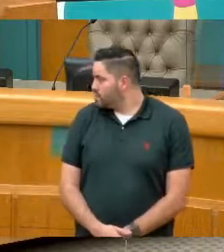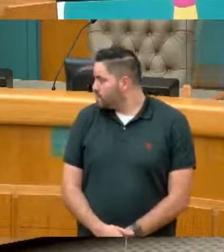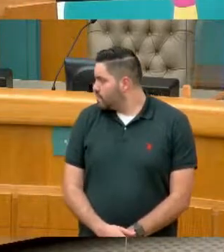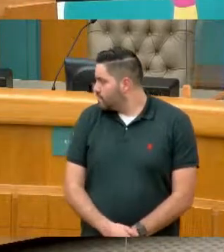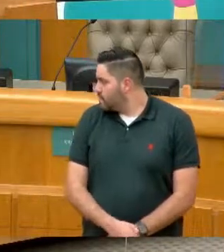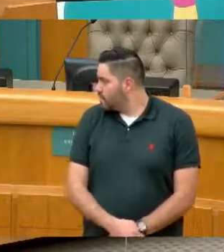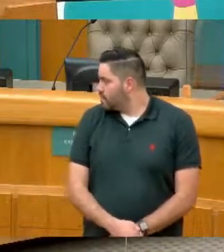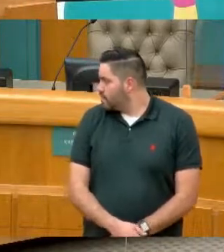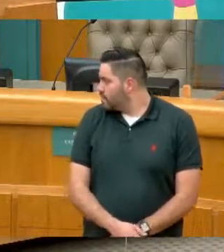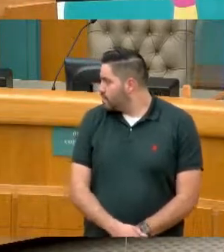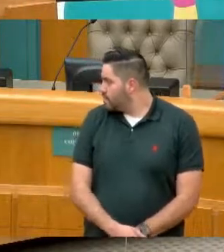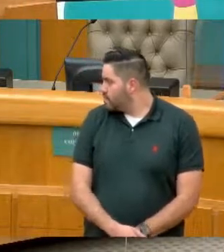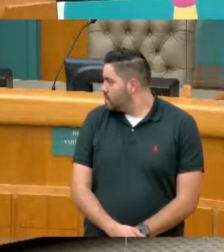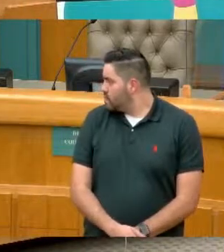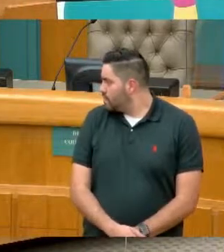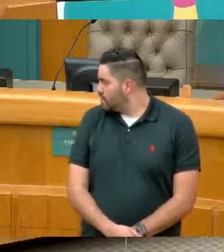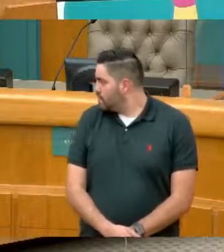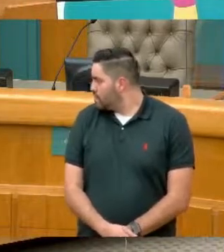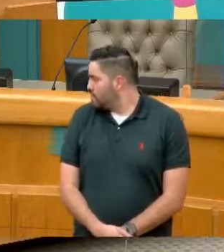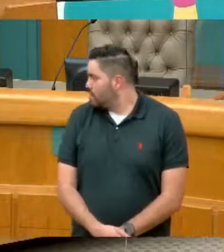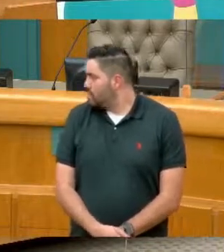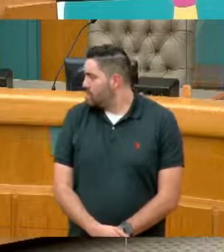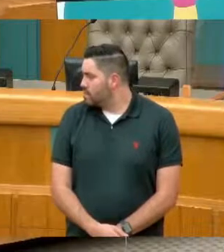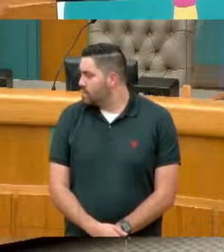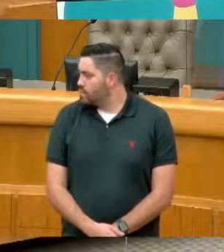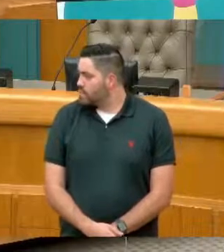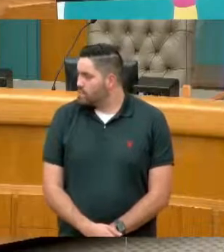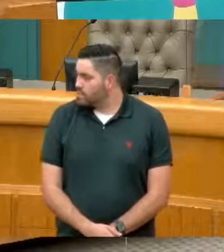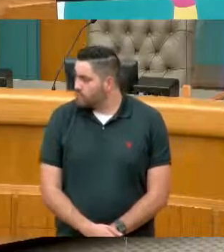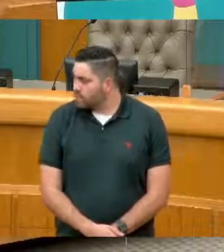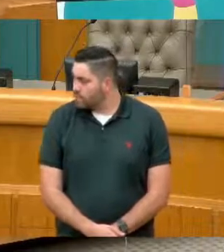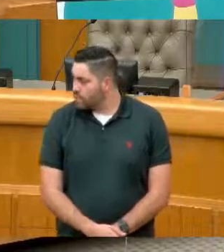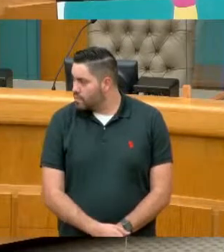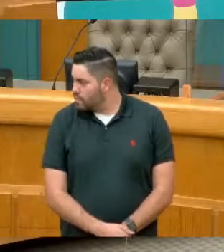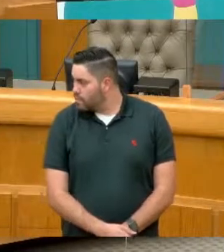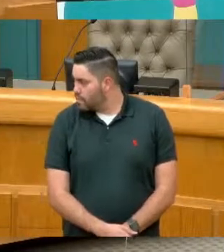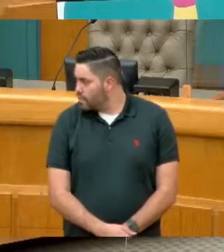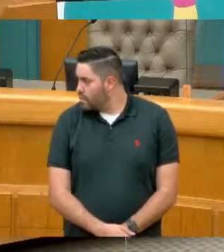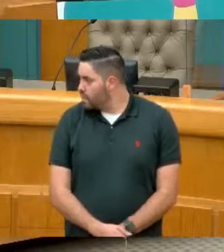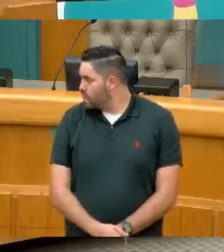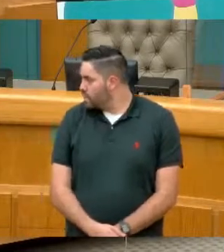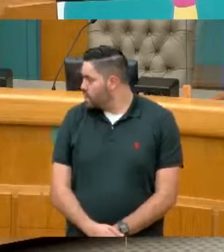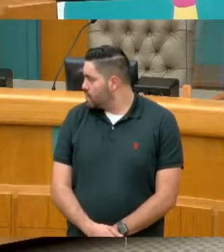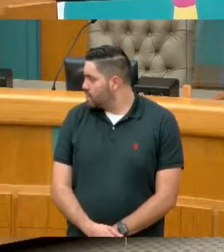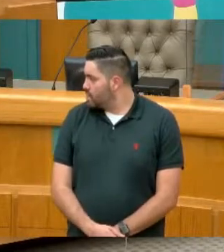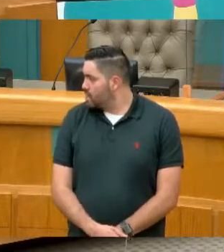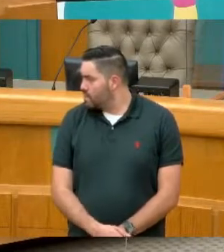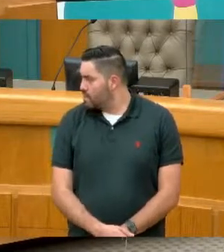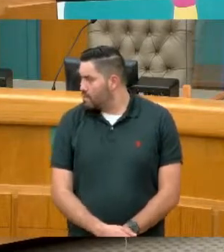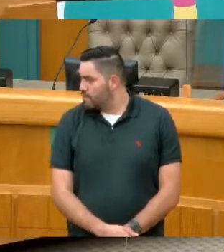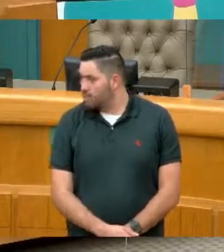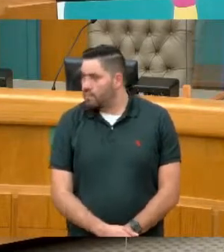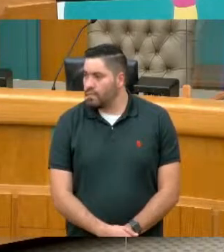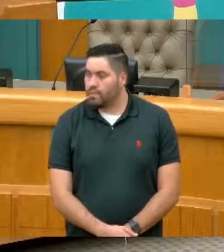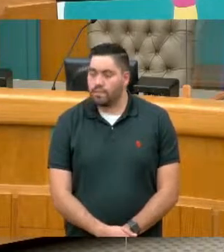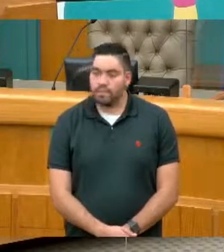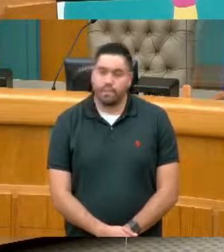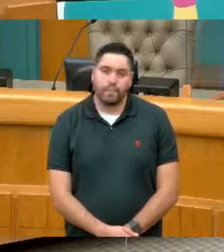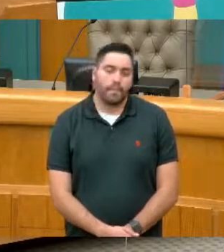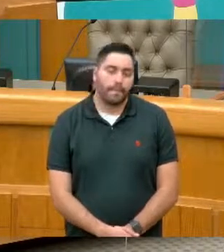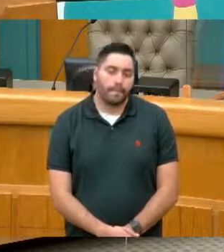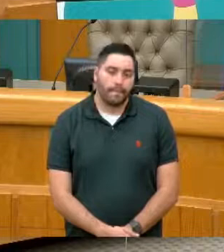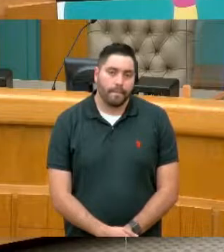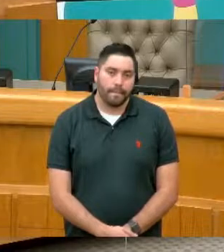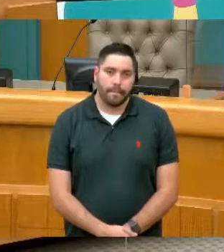438 personas. El promedio de casos positivos en la última semana es de 23. La próxima toma de especímenes del Distrito de Salud será el día